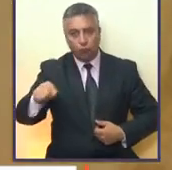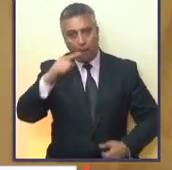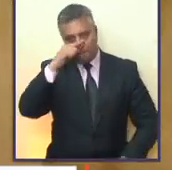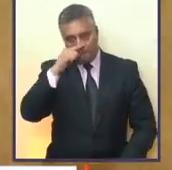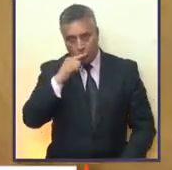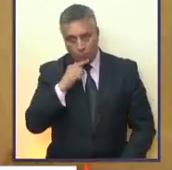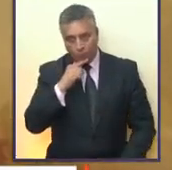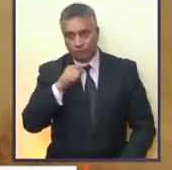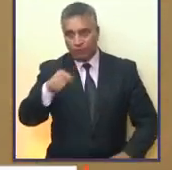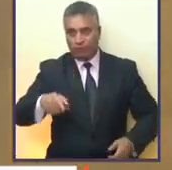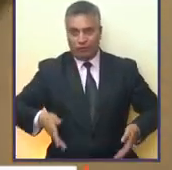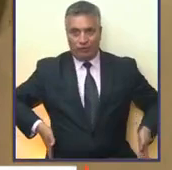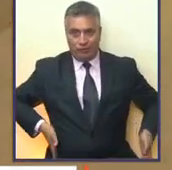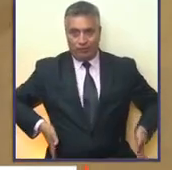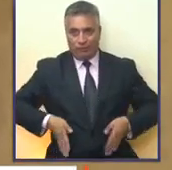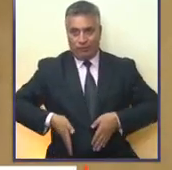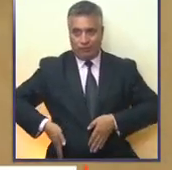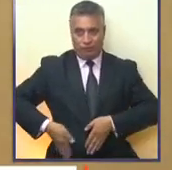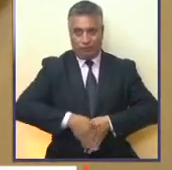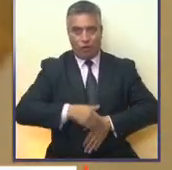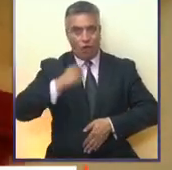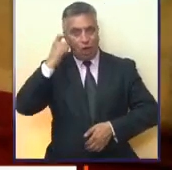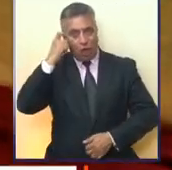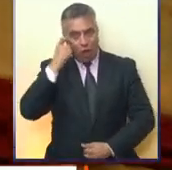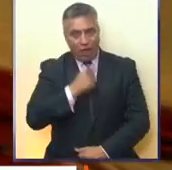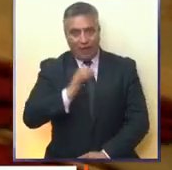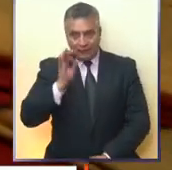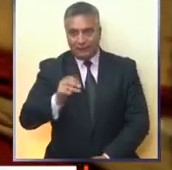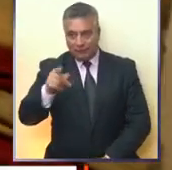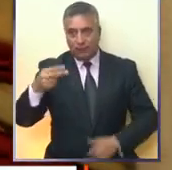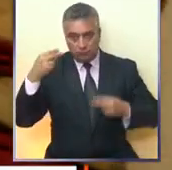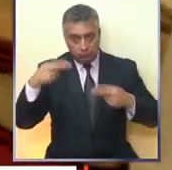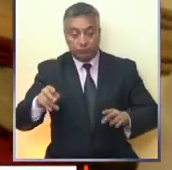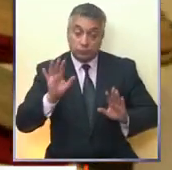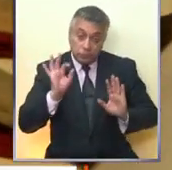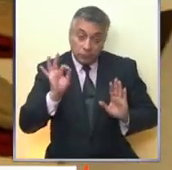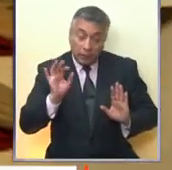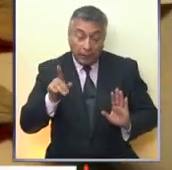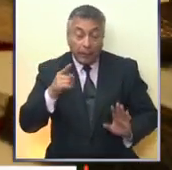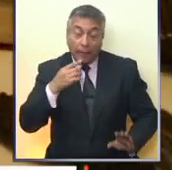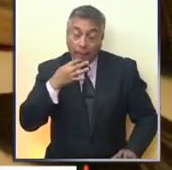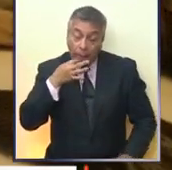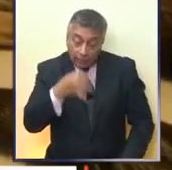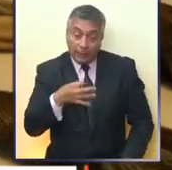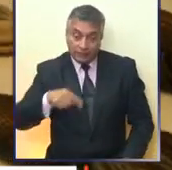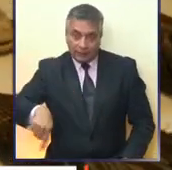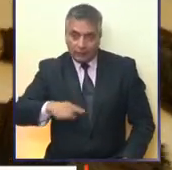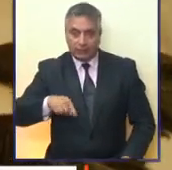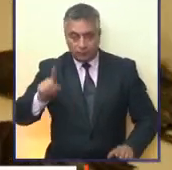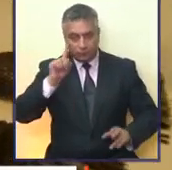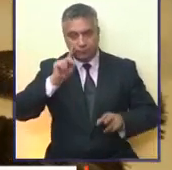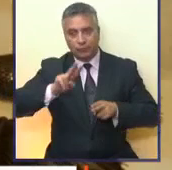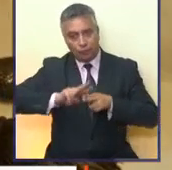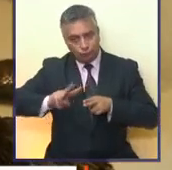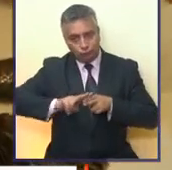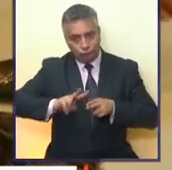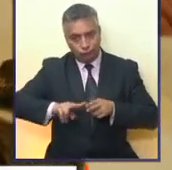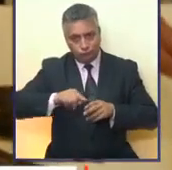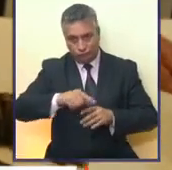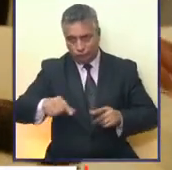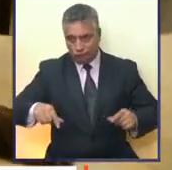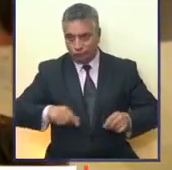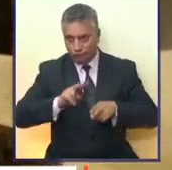el fajín de O'Higgins, en realidad atribuido a O'Higgins, y está confeccionado, como ustedes ven,